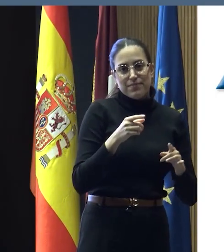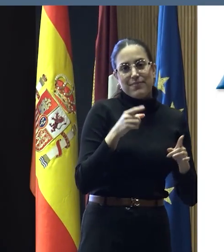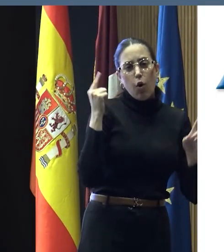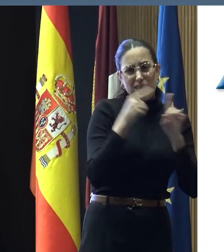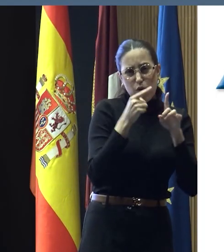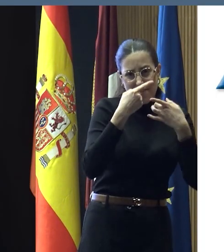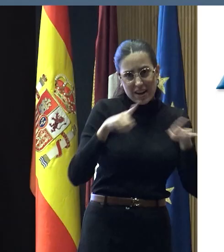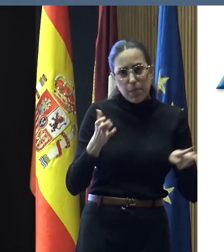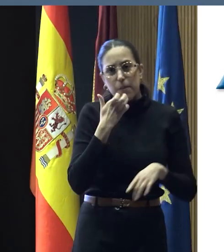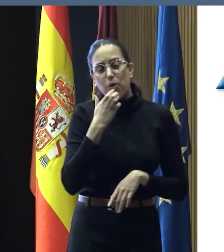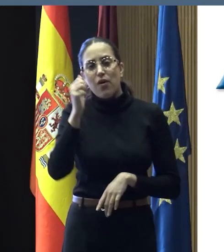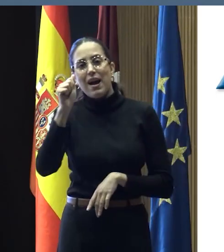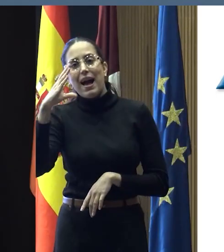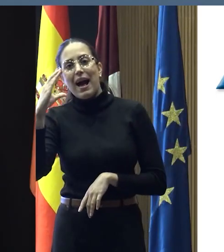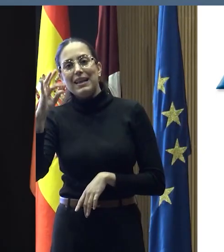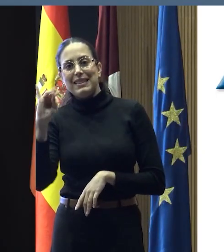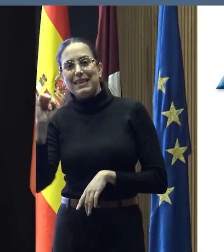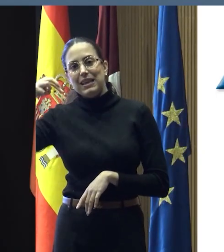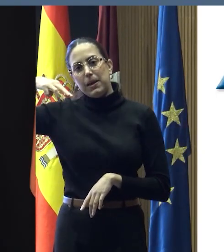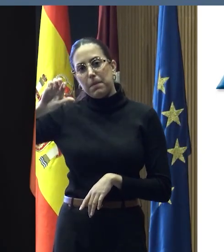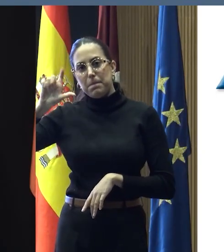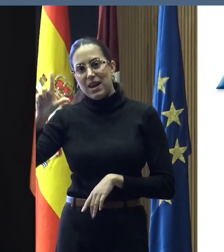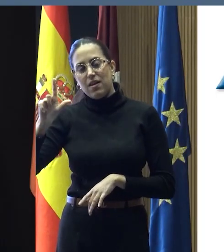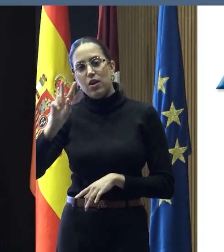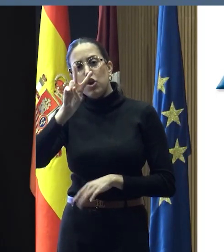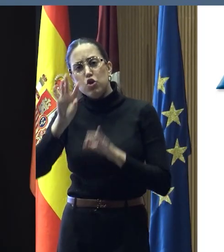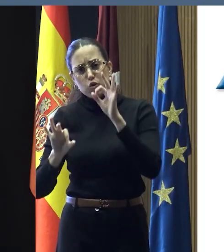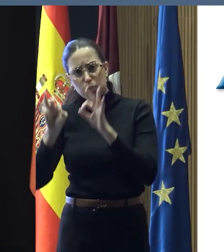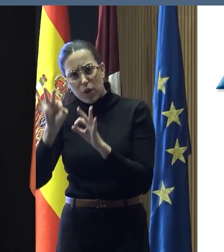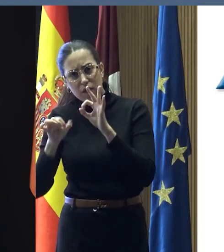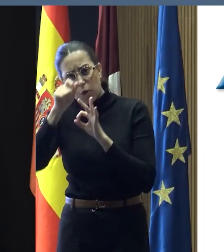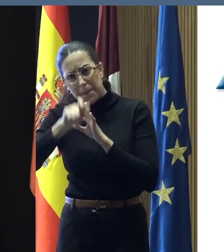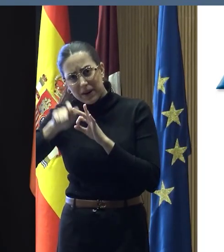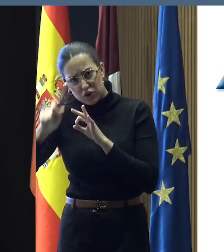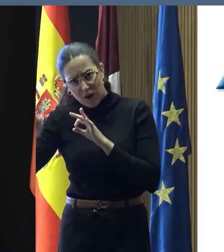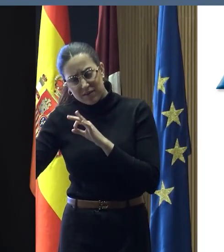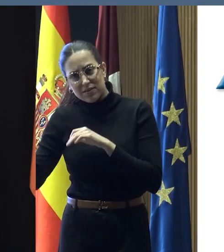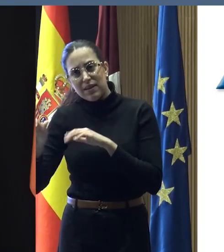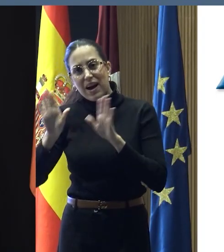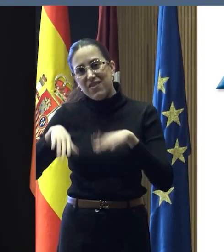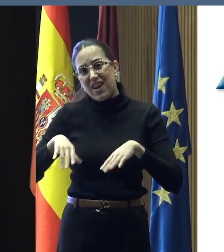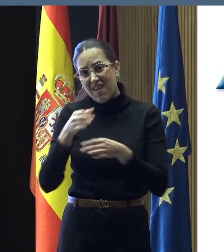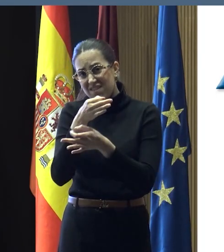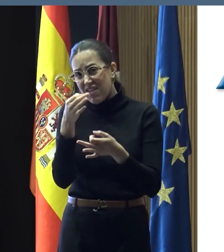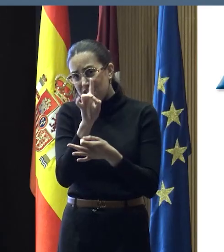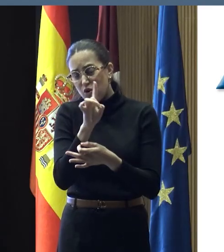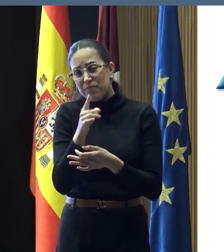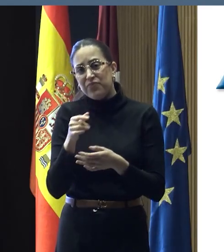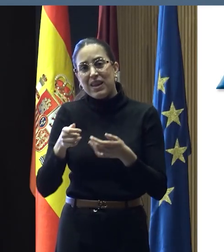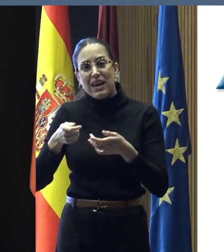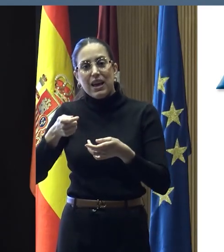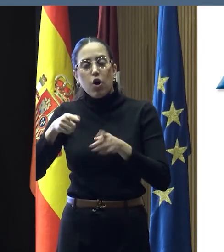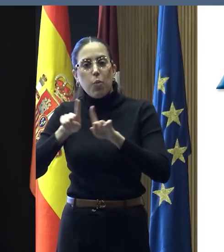por ejemplo el Actimel, ¿no?, que iba dirigido a un 2% de una población, pues no era rentable y la industria farmacéutica pues lo